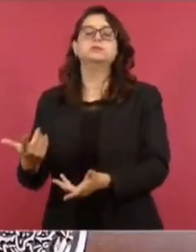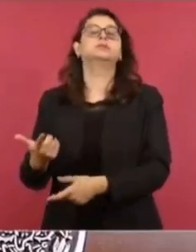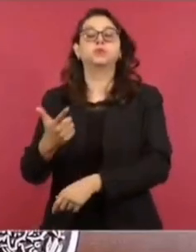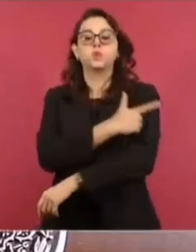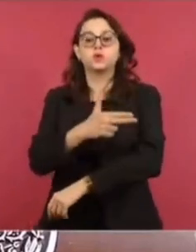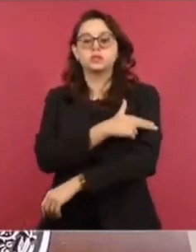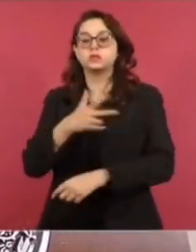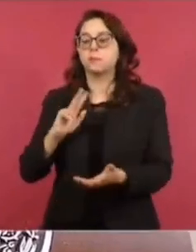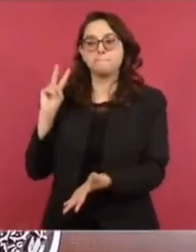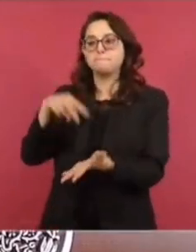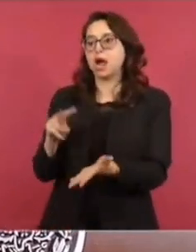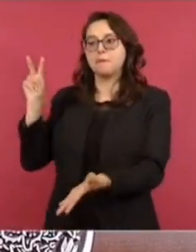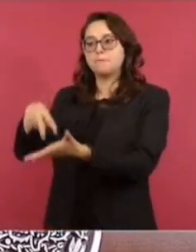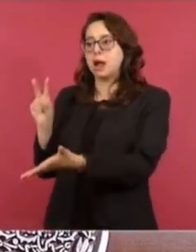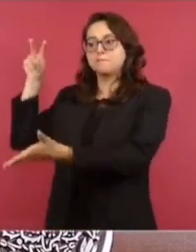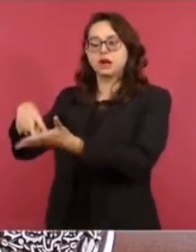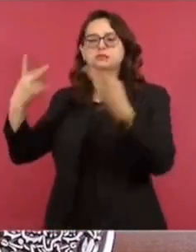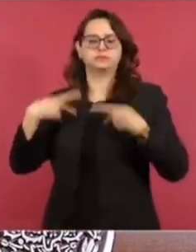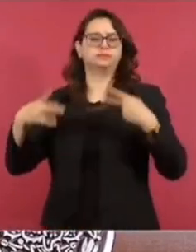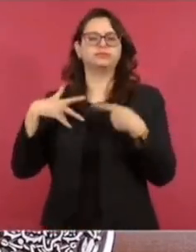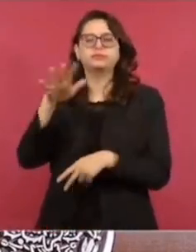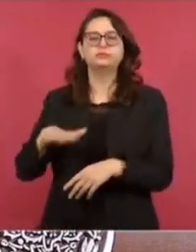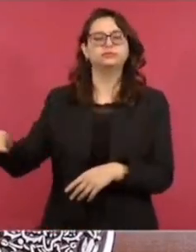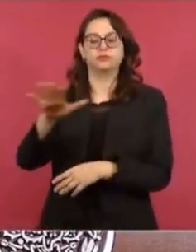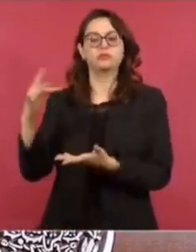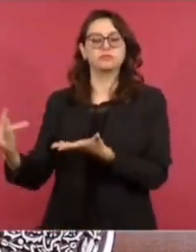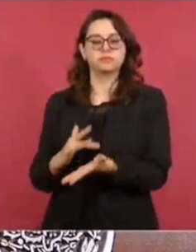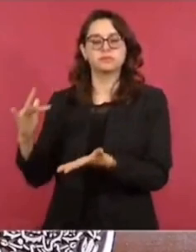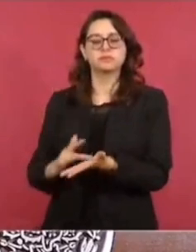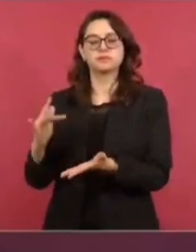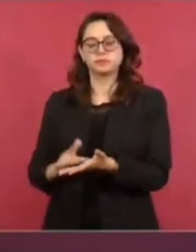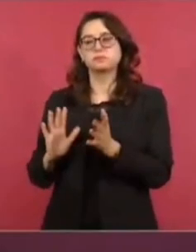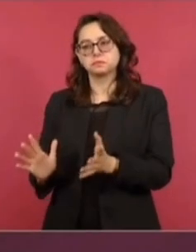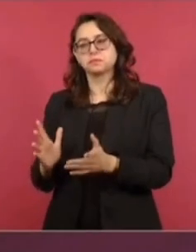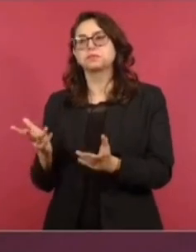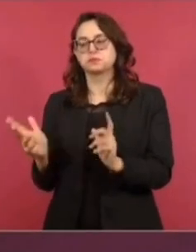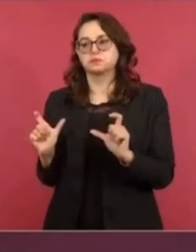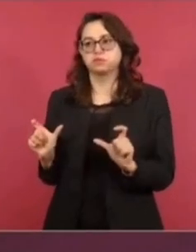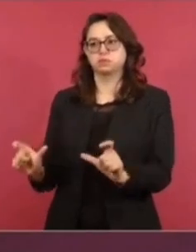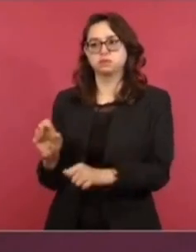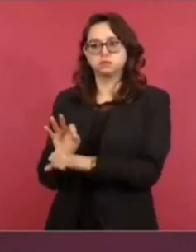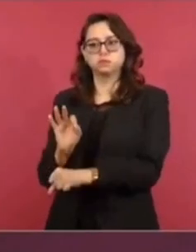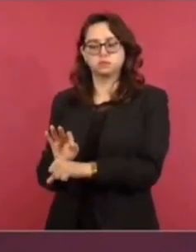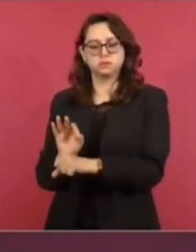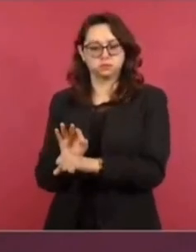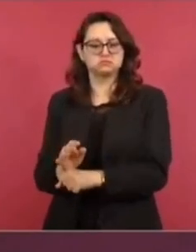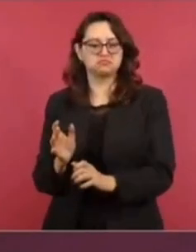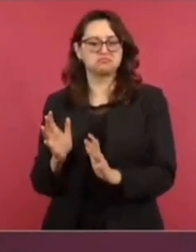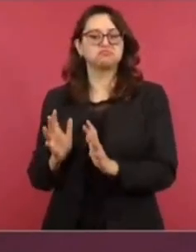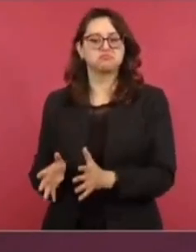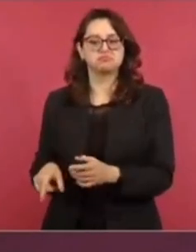bastante con el apoyo de la gente. Está la Guardia Nacional y